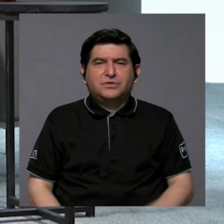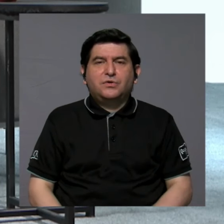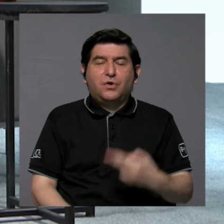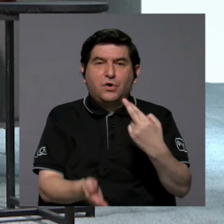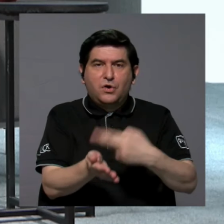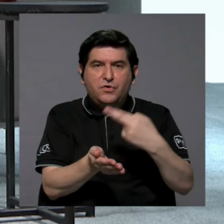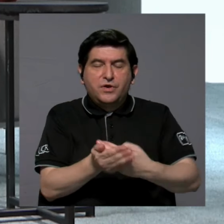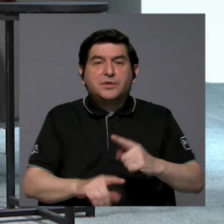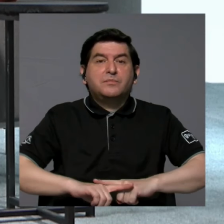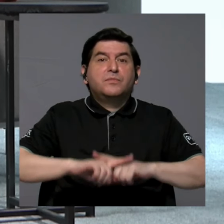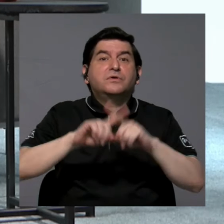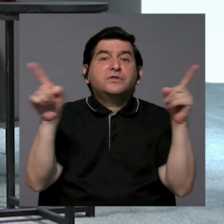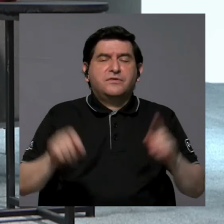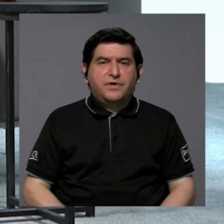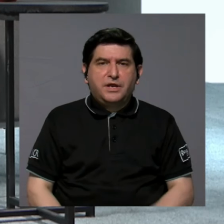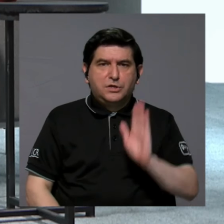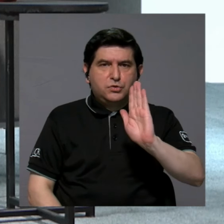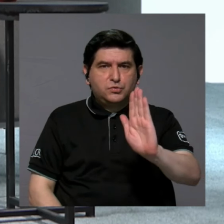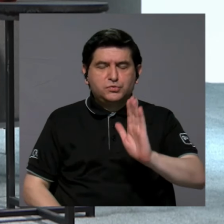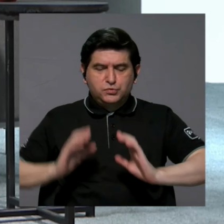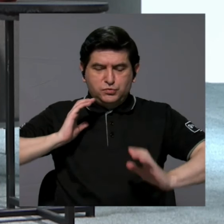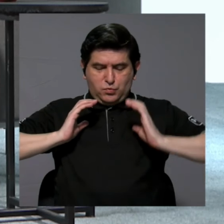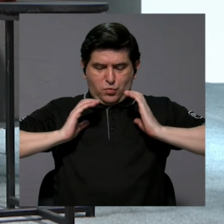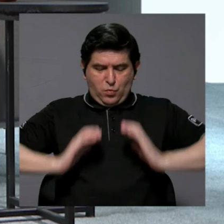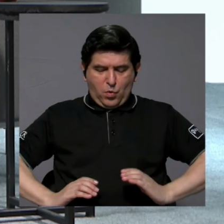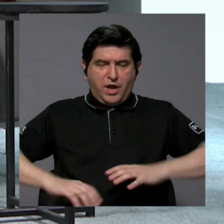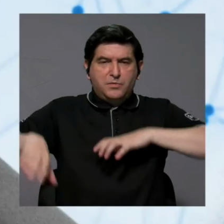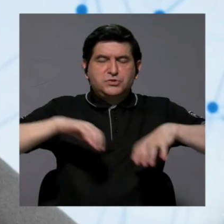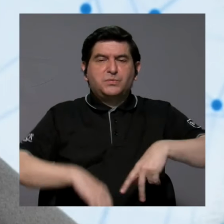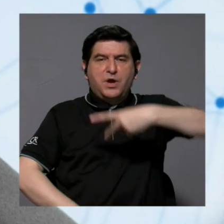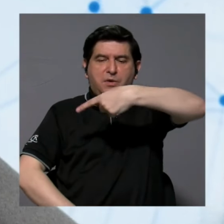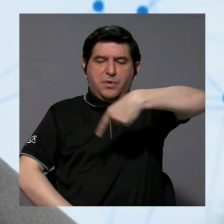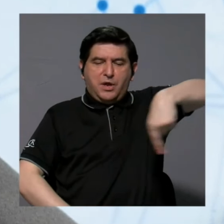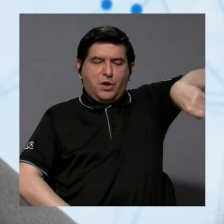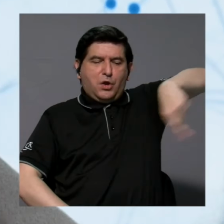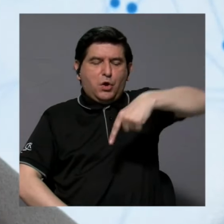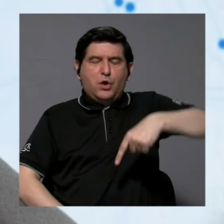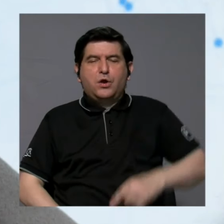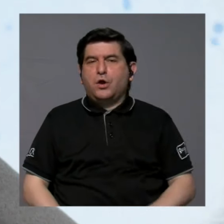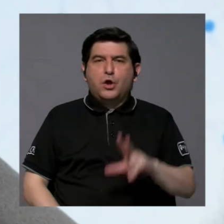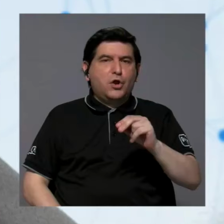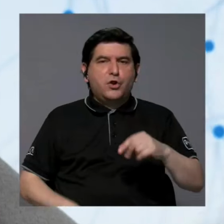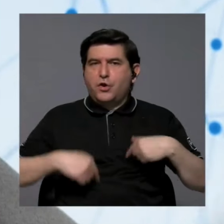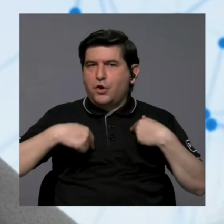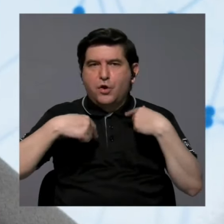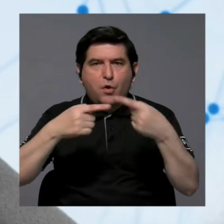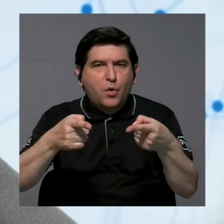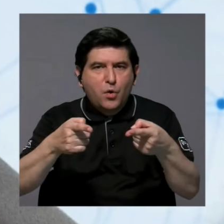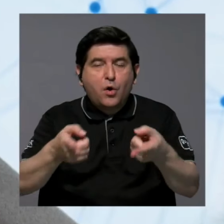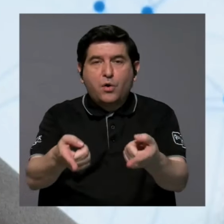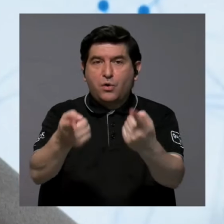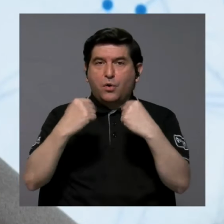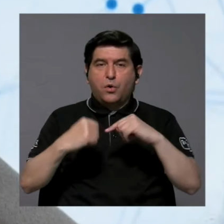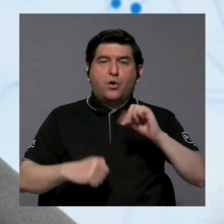lento, a un ritmo diferente, que su cuerpo se mueve, por ejemplo, en péndulo, no hacia adelante o hacia